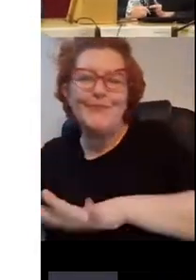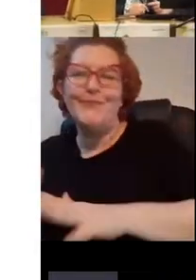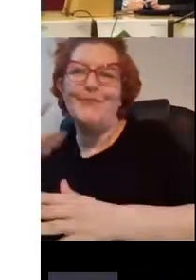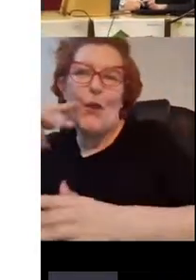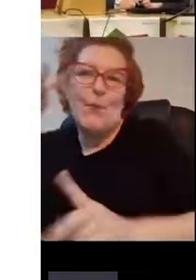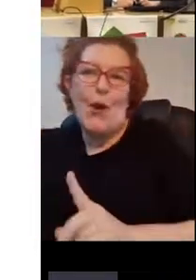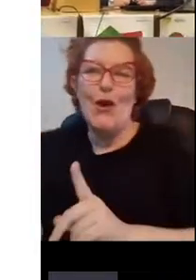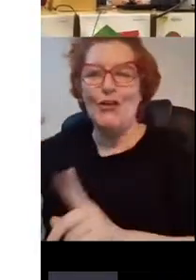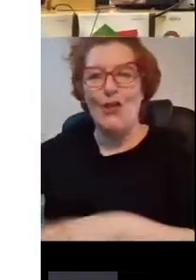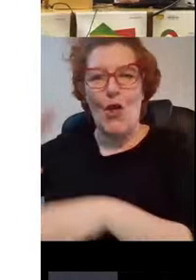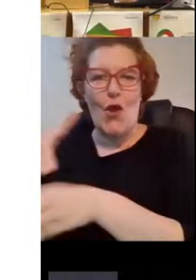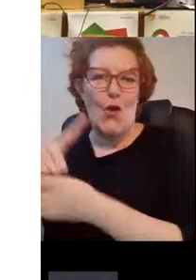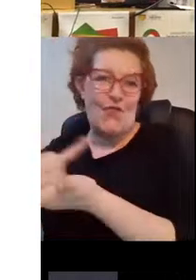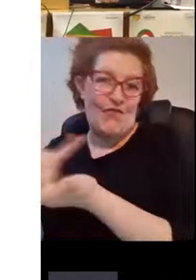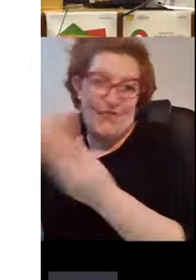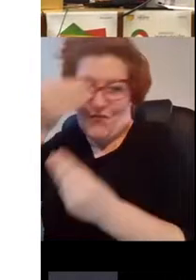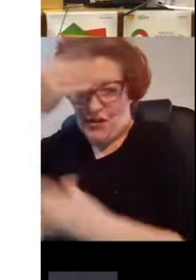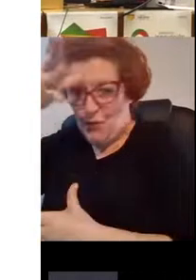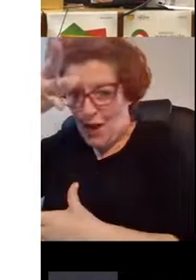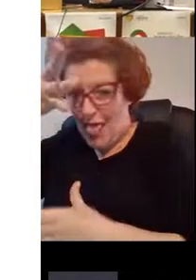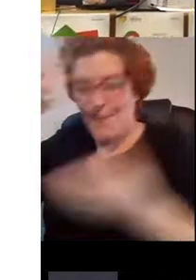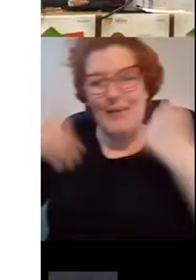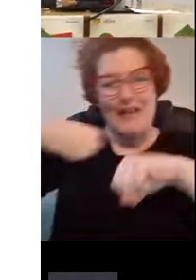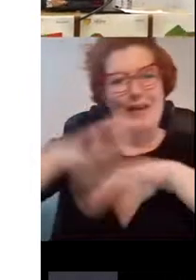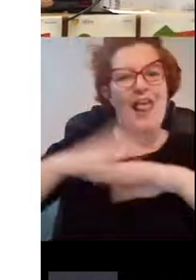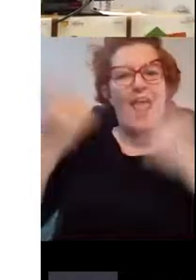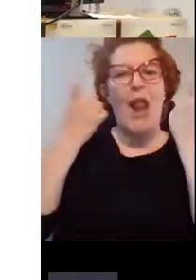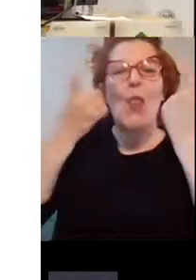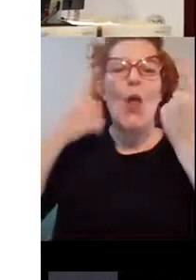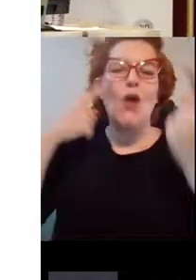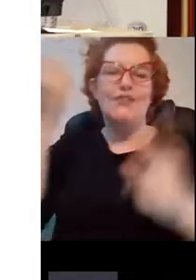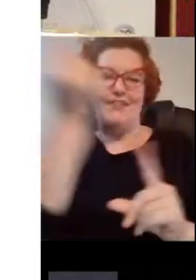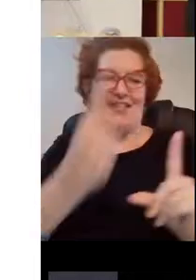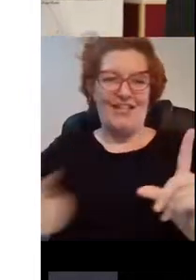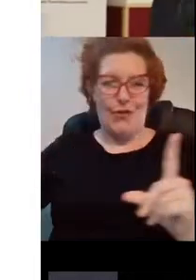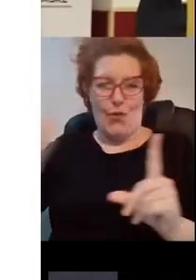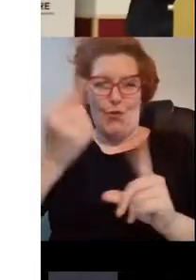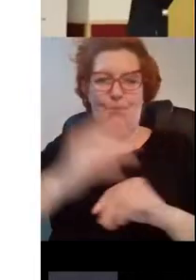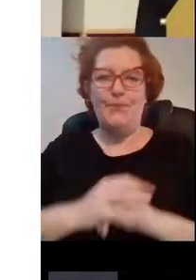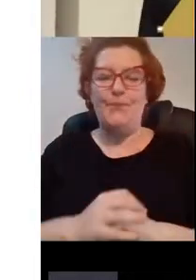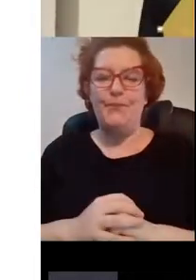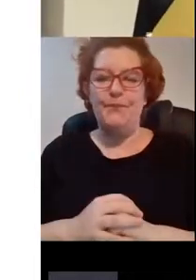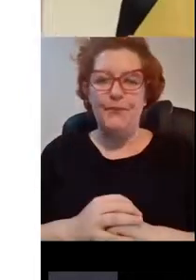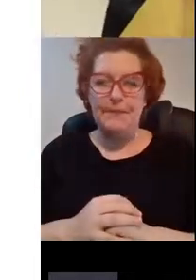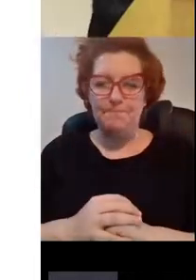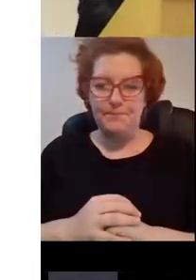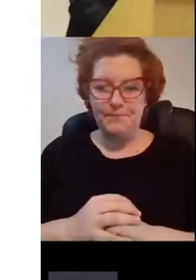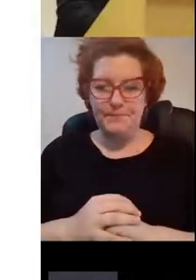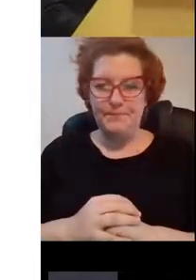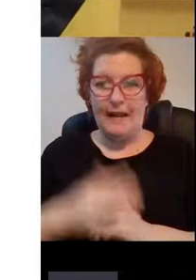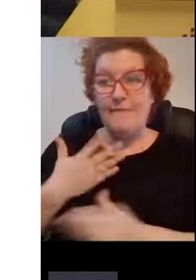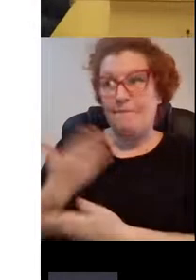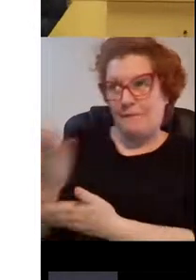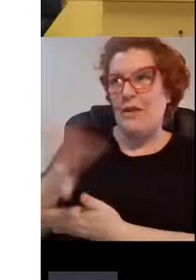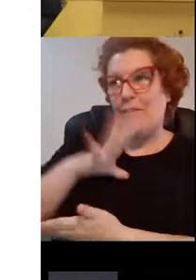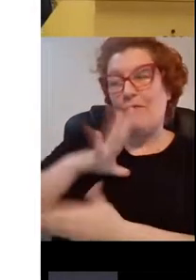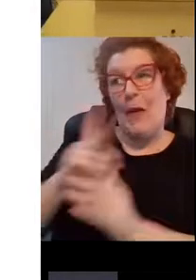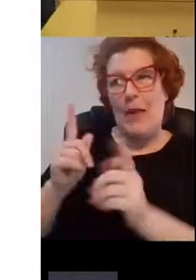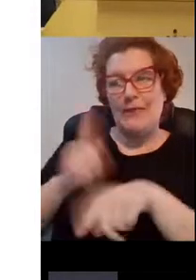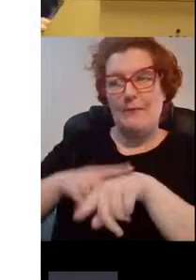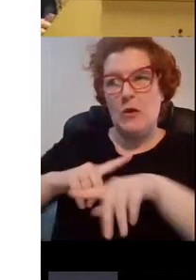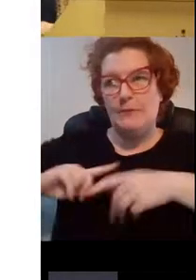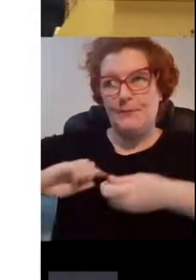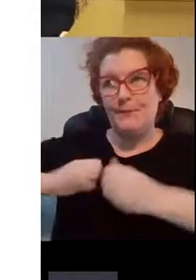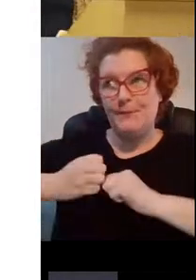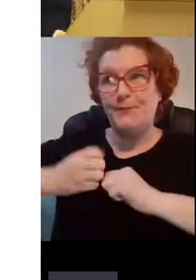Historia del Arte para Alumnos Universitarios de Diseño. Y que os pido, por favor, a los ponentes que os ajustéis a los tiempos, porque